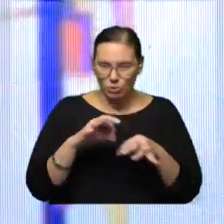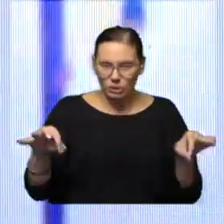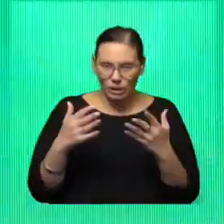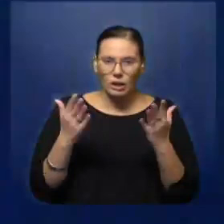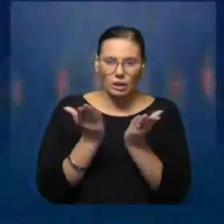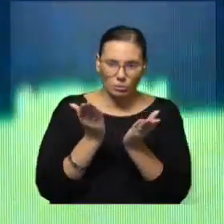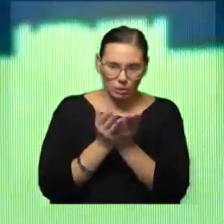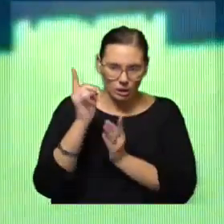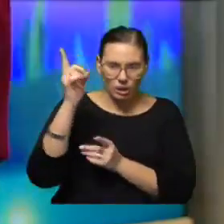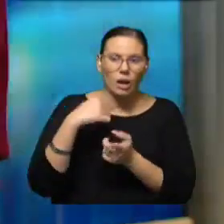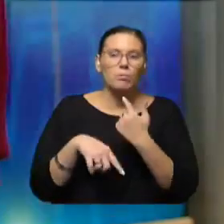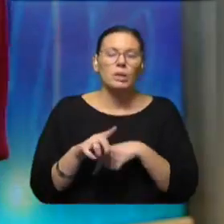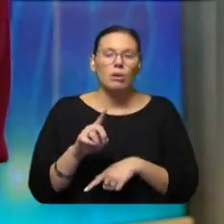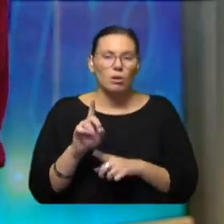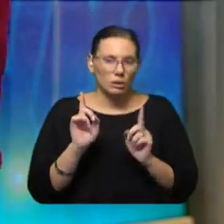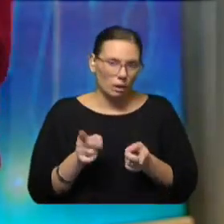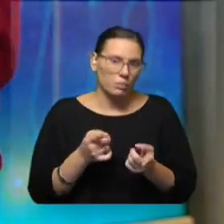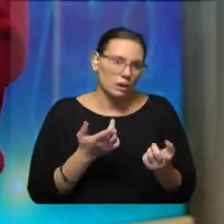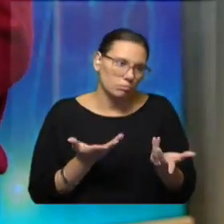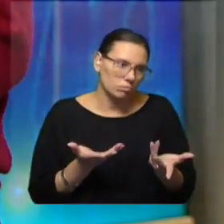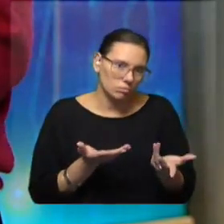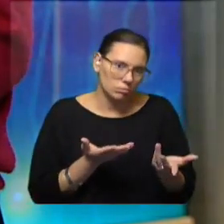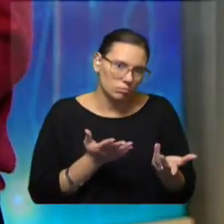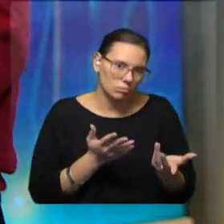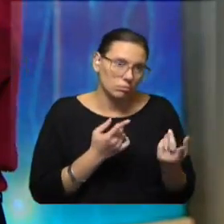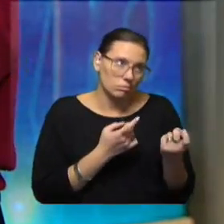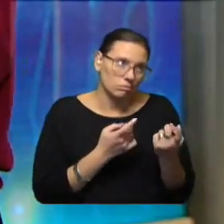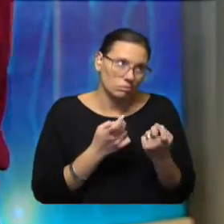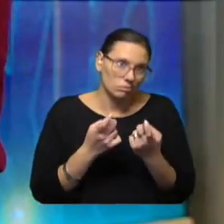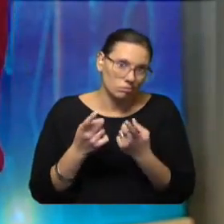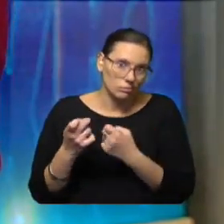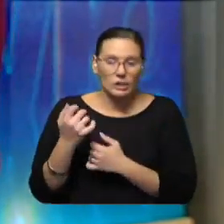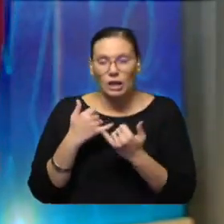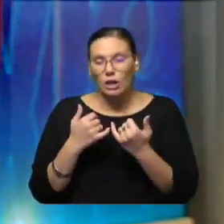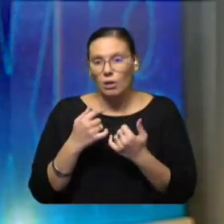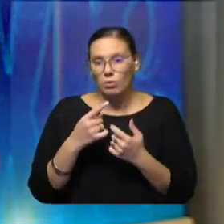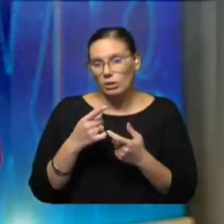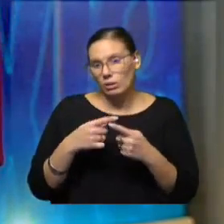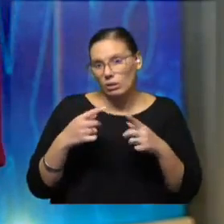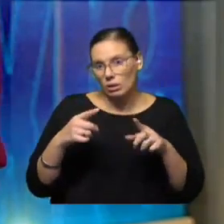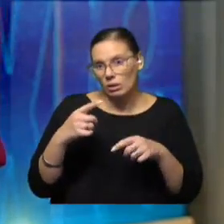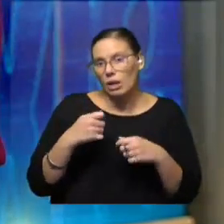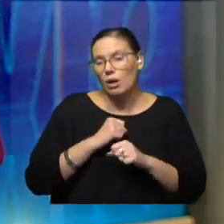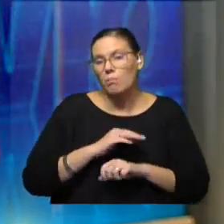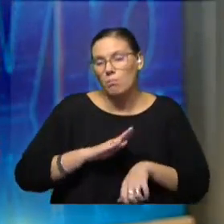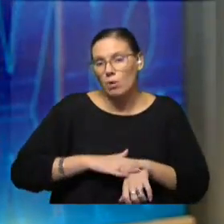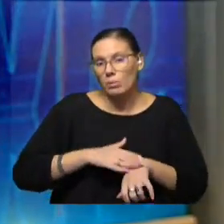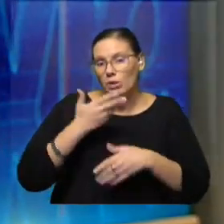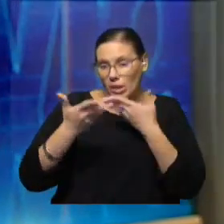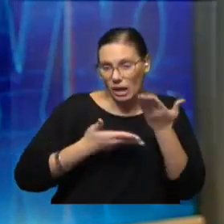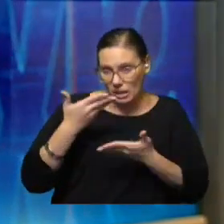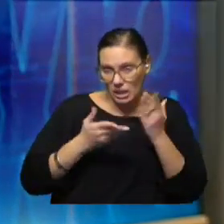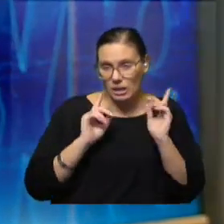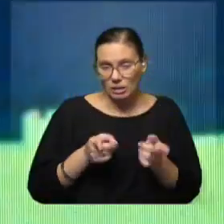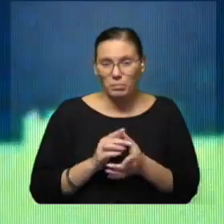allá. Pero, quieras o no, te da también como un bagaje así a la hora de interpretar, me imagino.